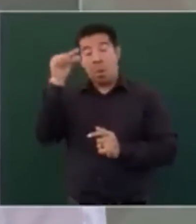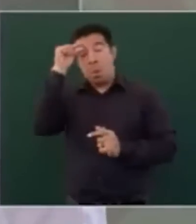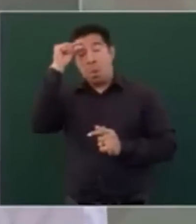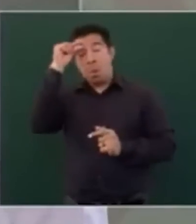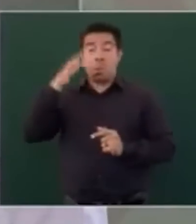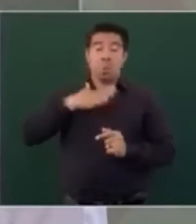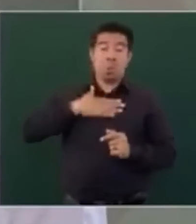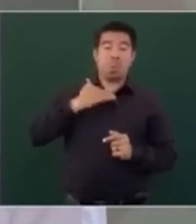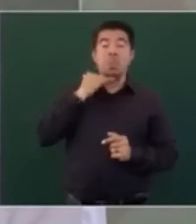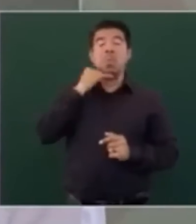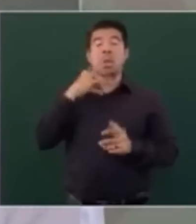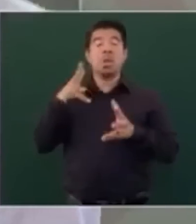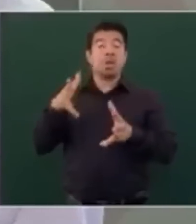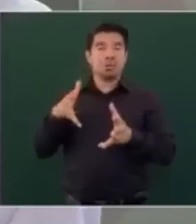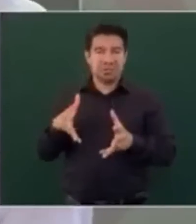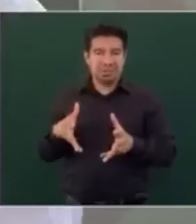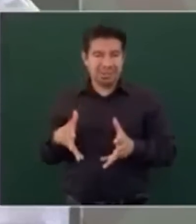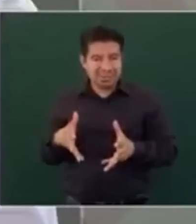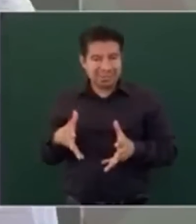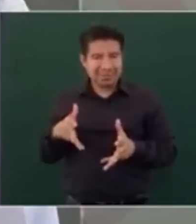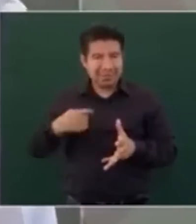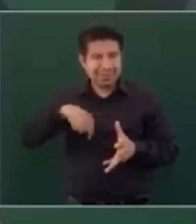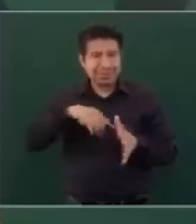desnudo, pues ya sabemos